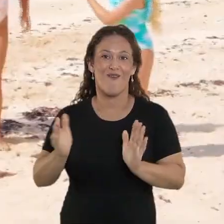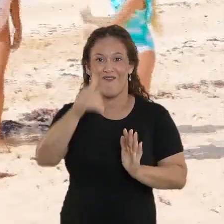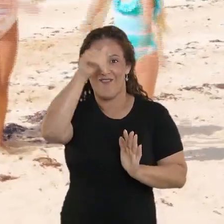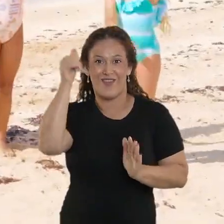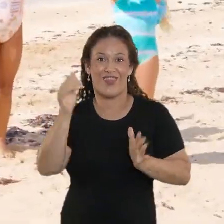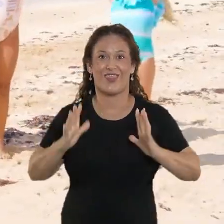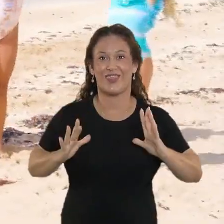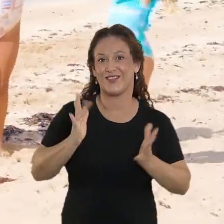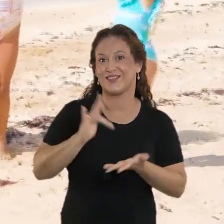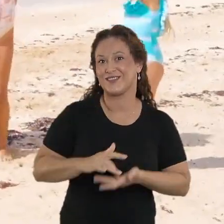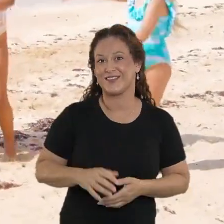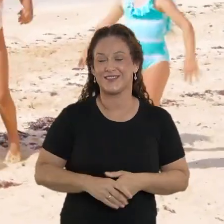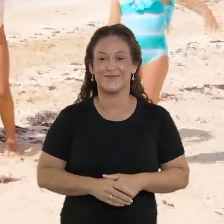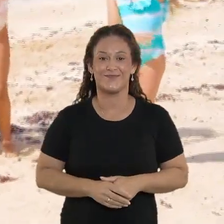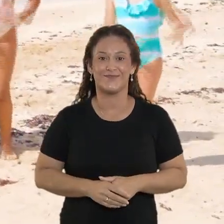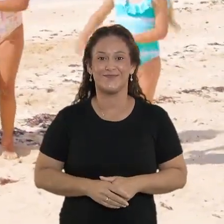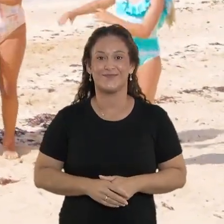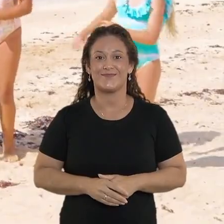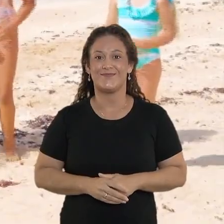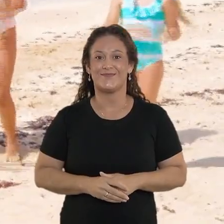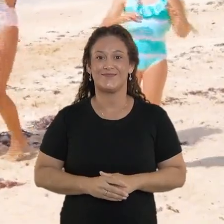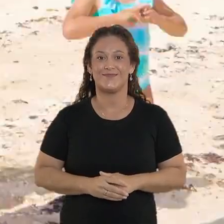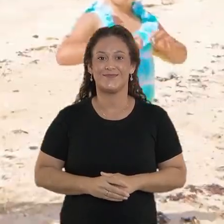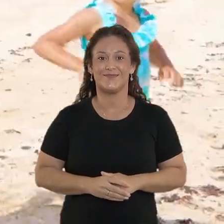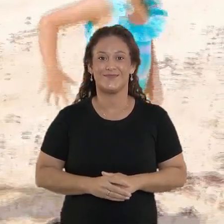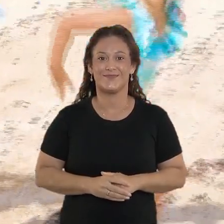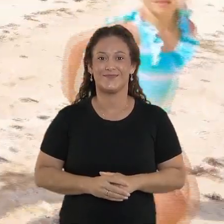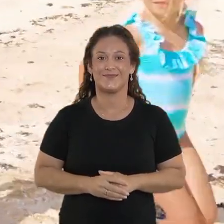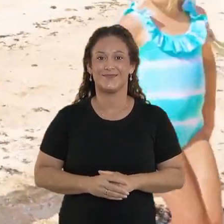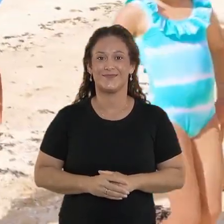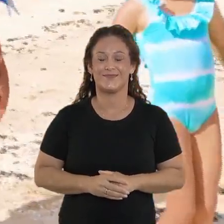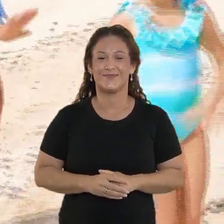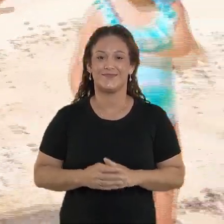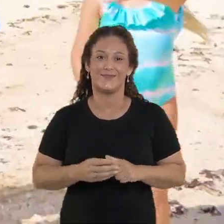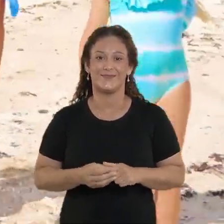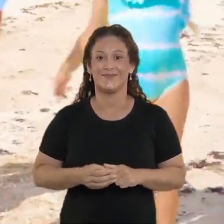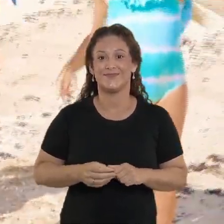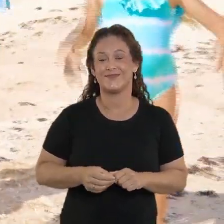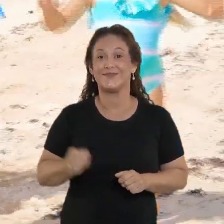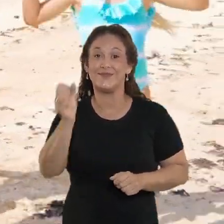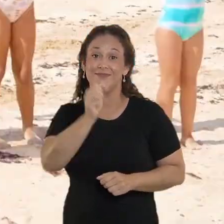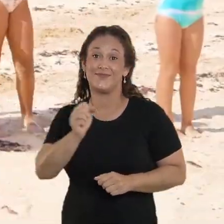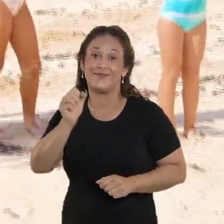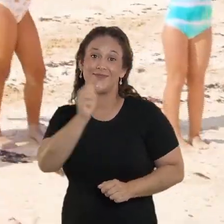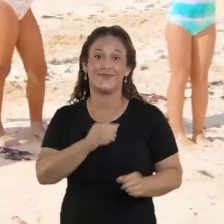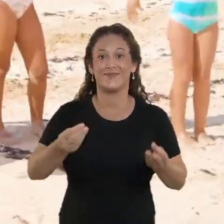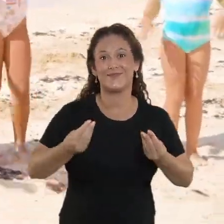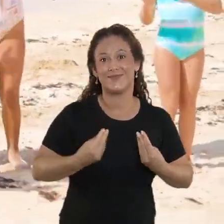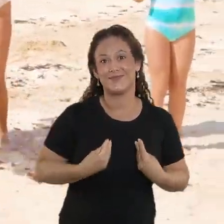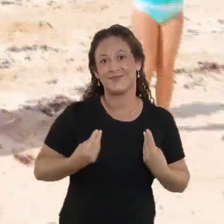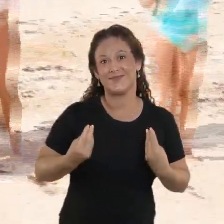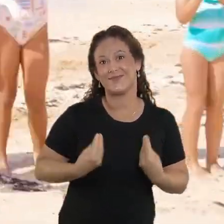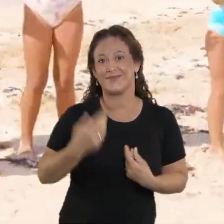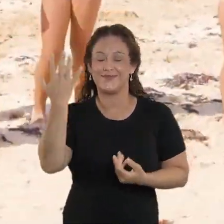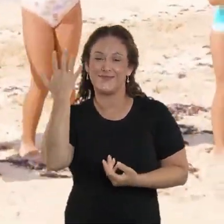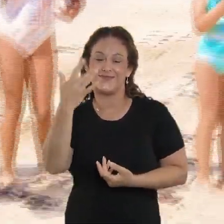chiquillo. Así es que baile mi corazón y no se me quita. Ay, Billy, ay, can fly.